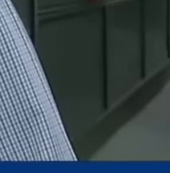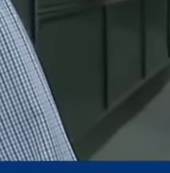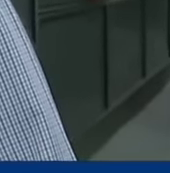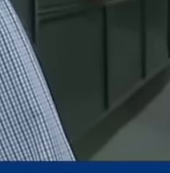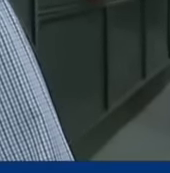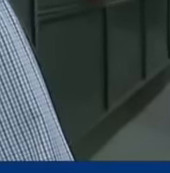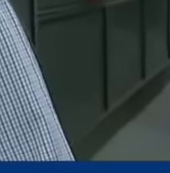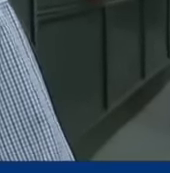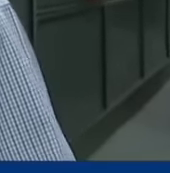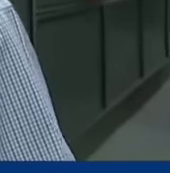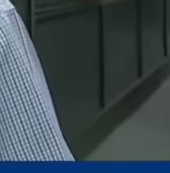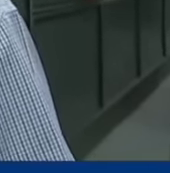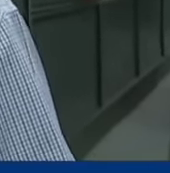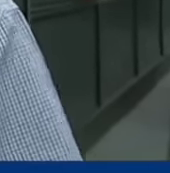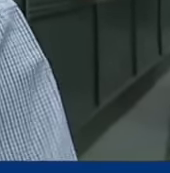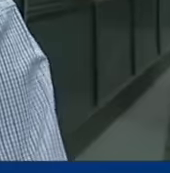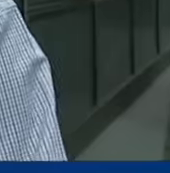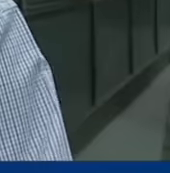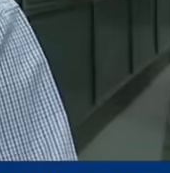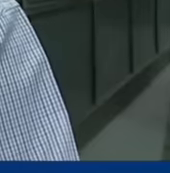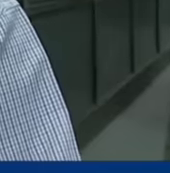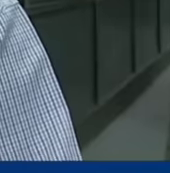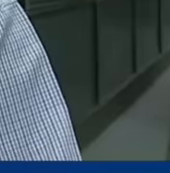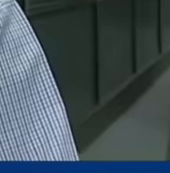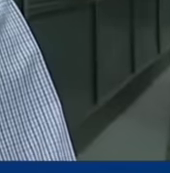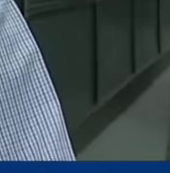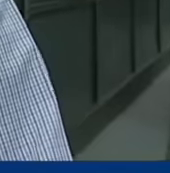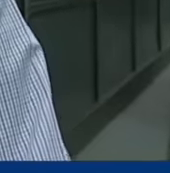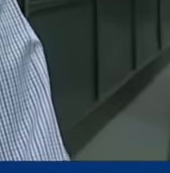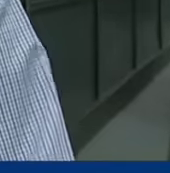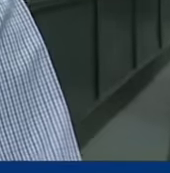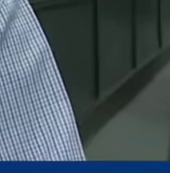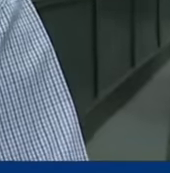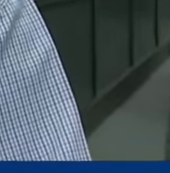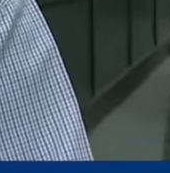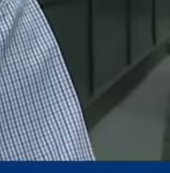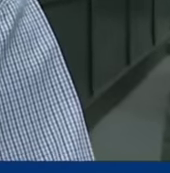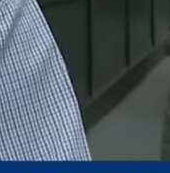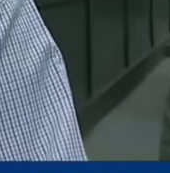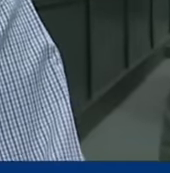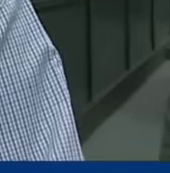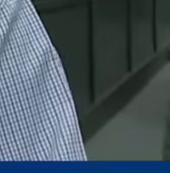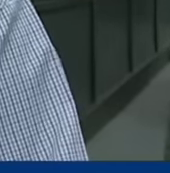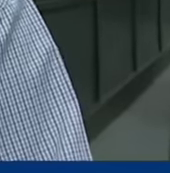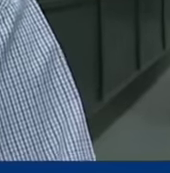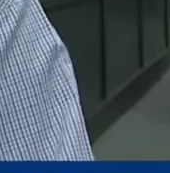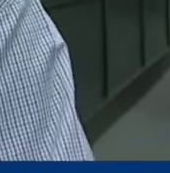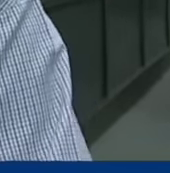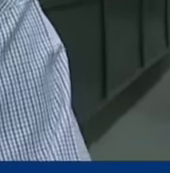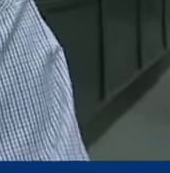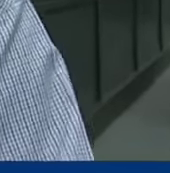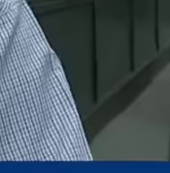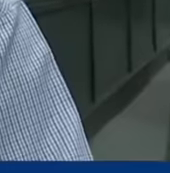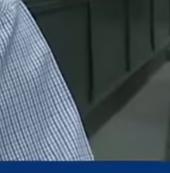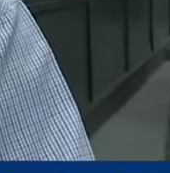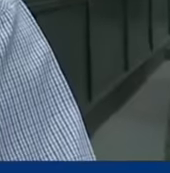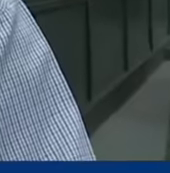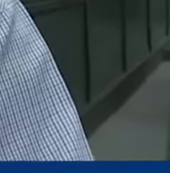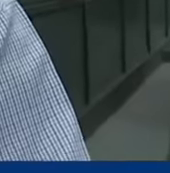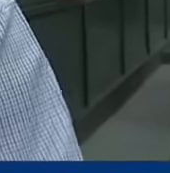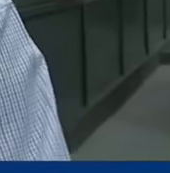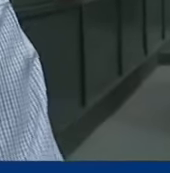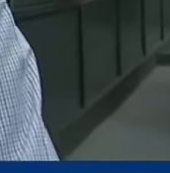de micrófono. No lo practico. Jamás. Porque imagínate tú, si uno